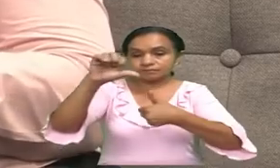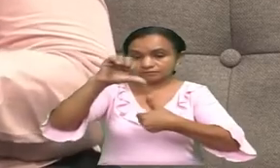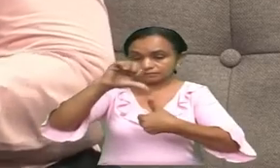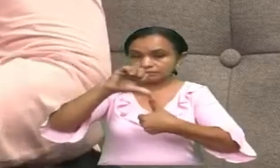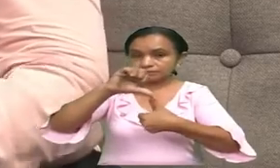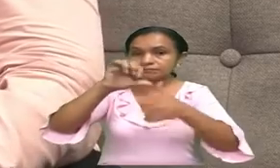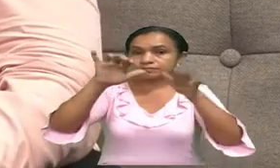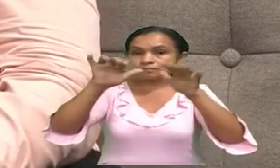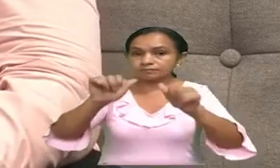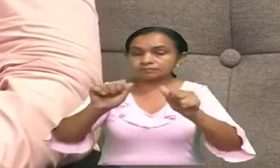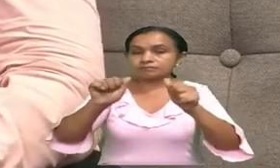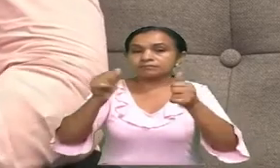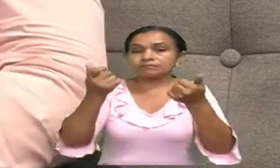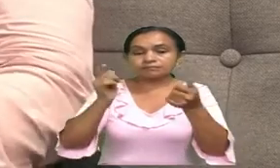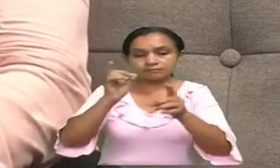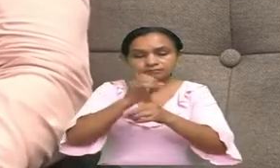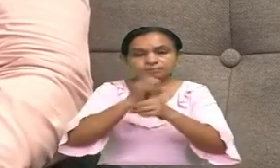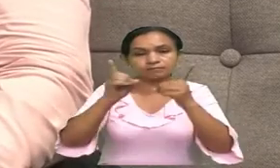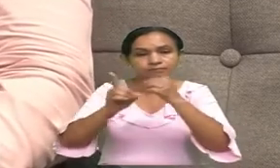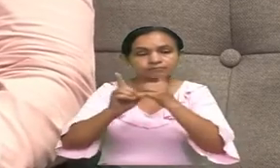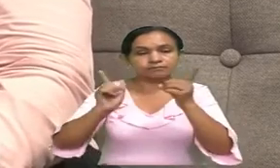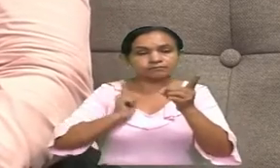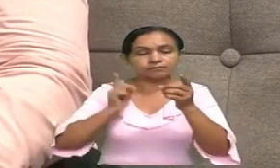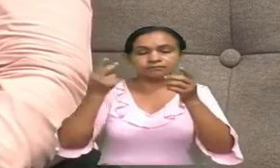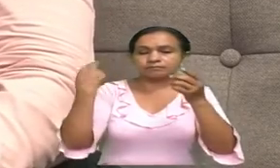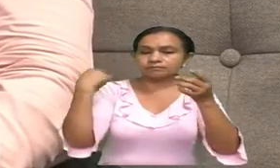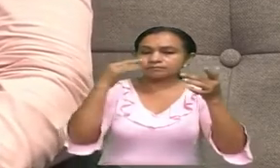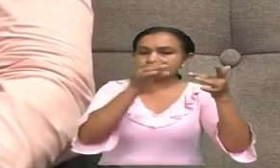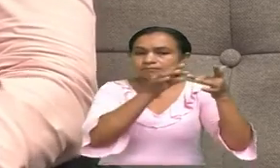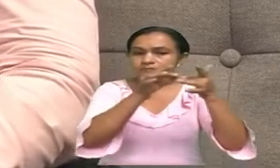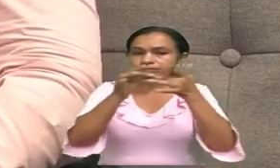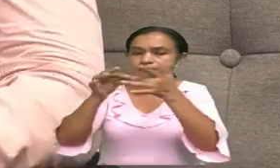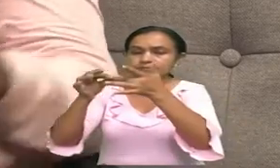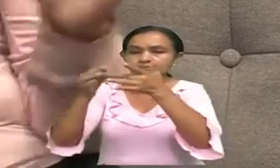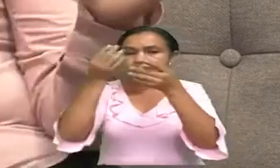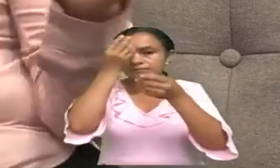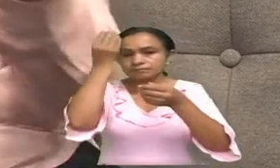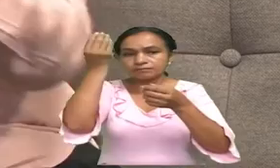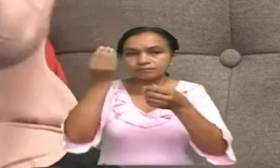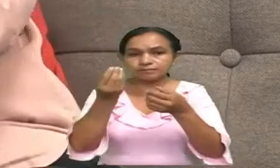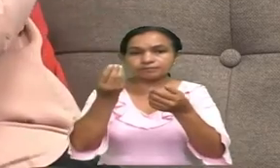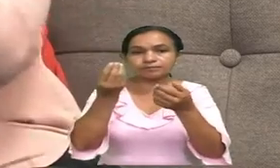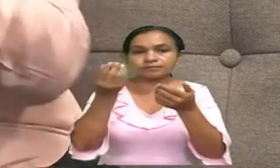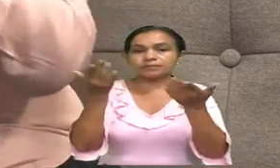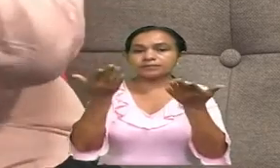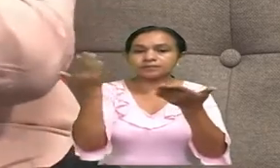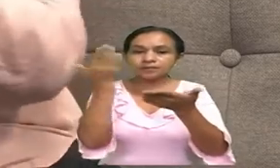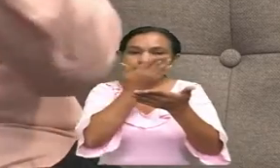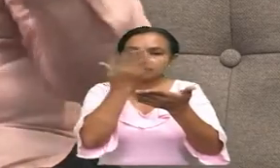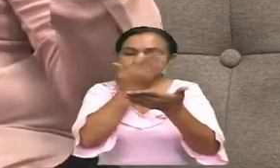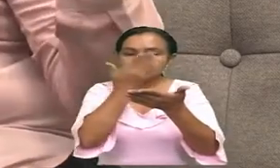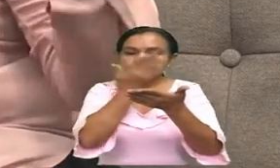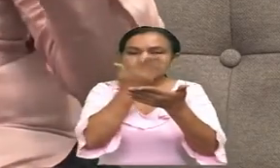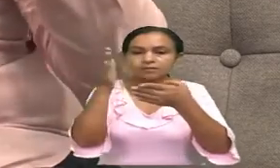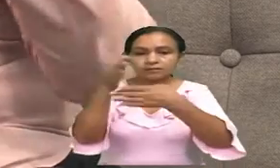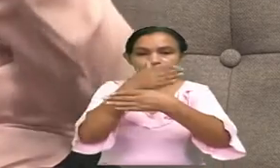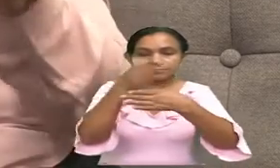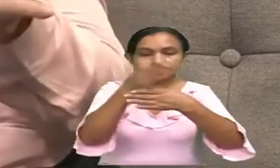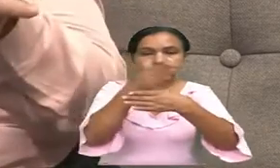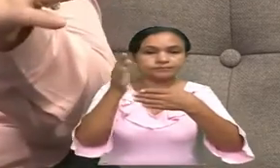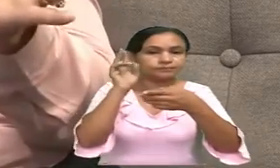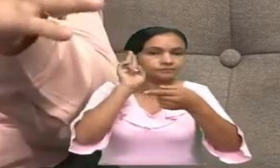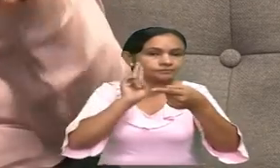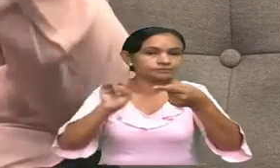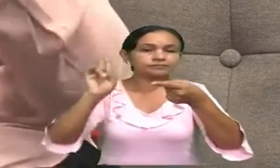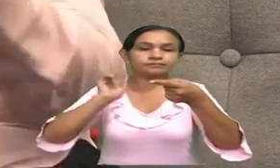Centroamérica las competencias que deben tener los profesionales, tanto a nivel de grado como de posgrado. Pero en una carrera de formación, por ejemplo, las